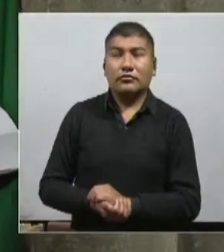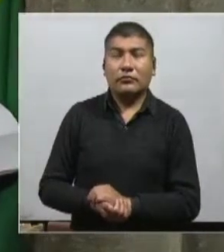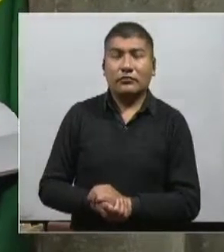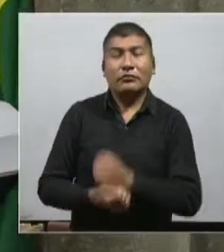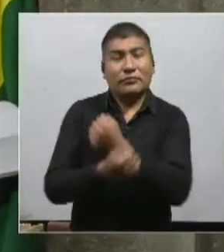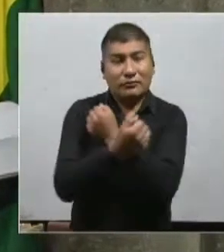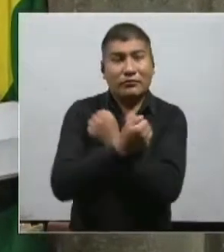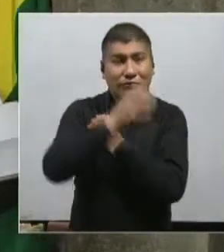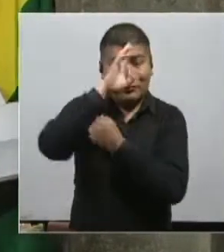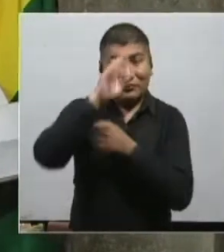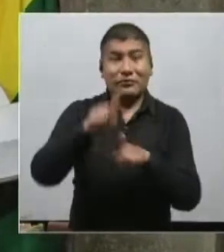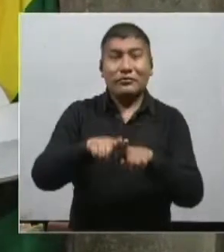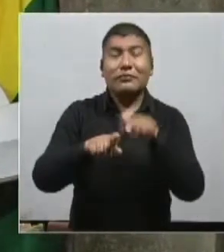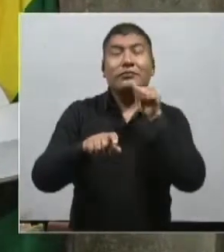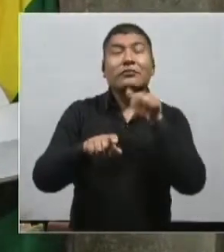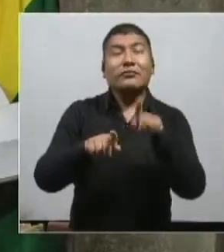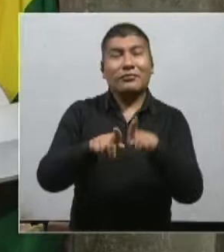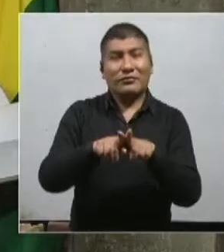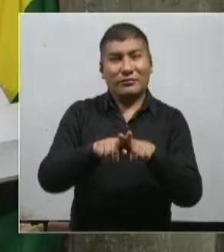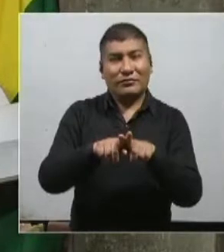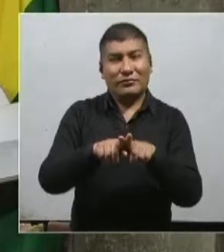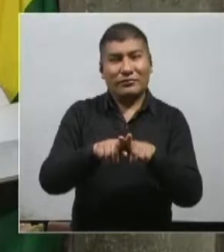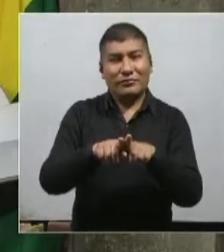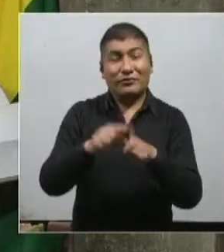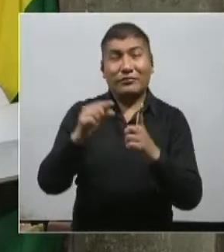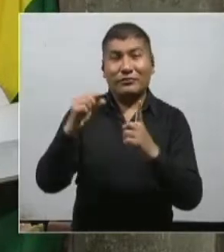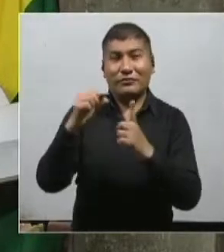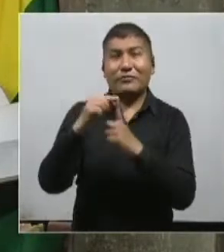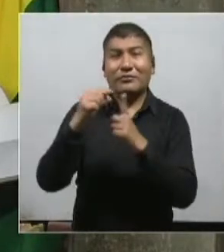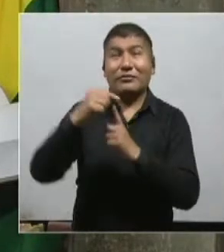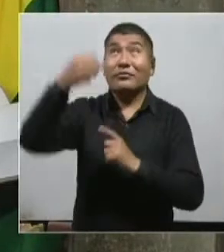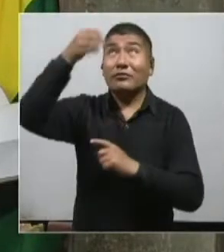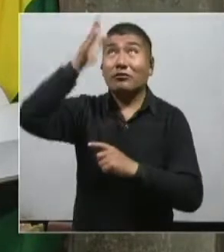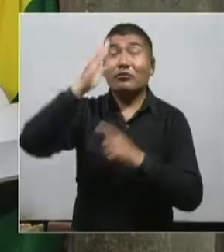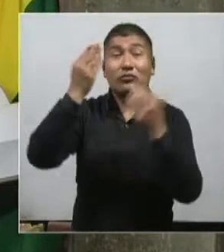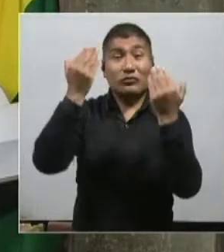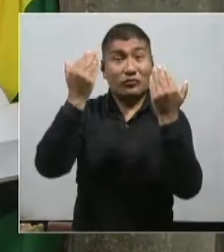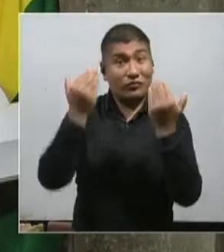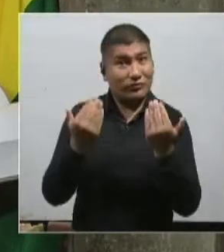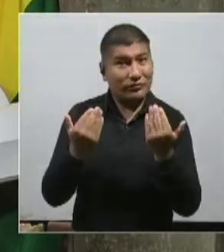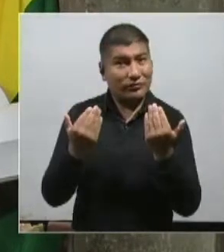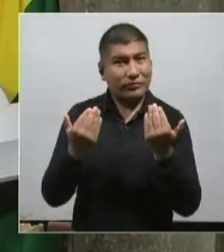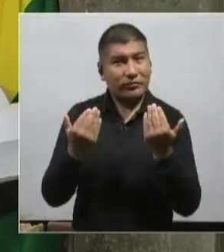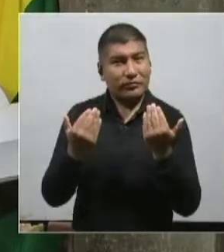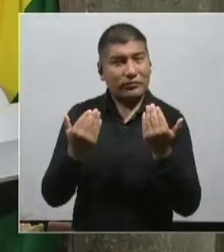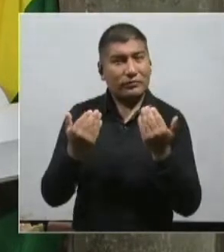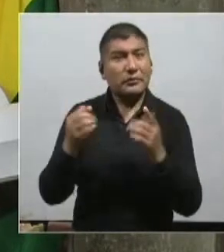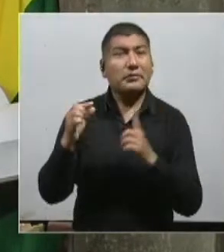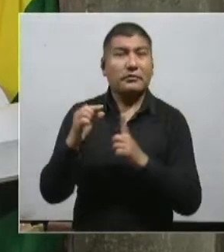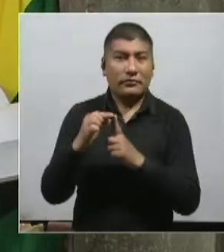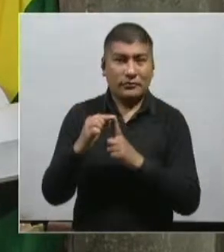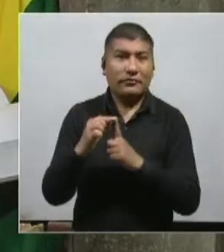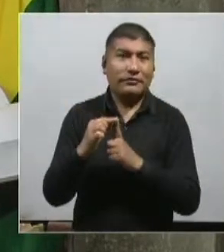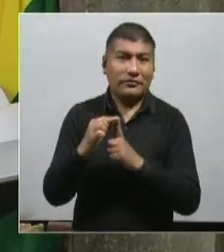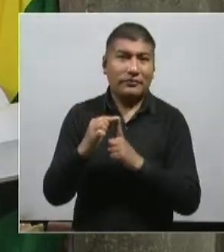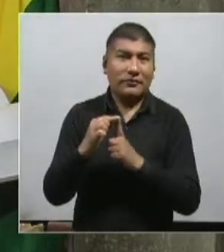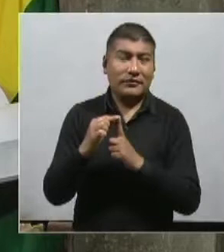Queridos hermanos, la palabra de Dios hoy, el Evangelio sobre